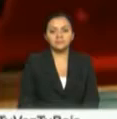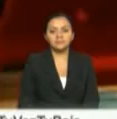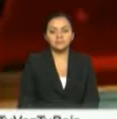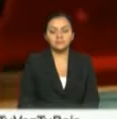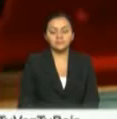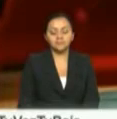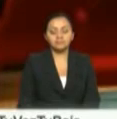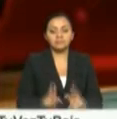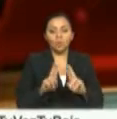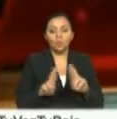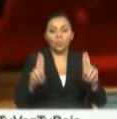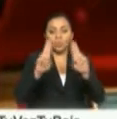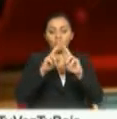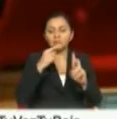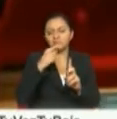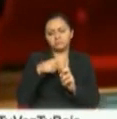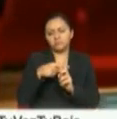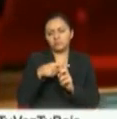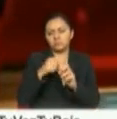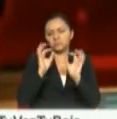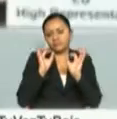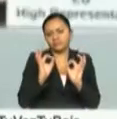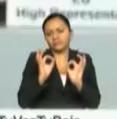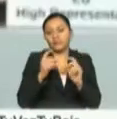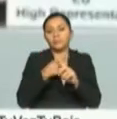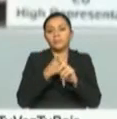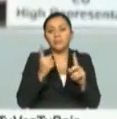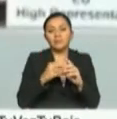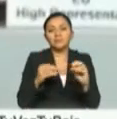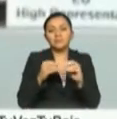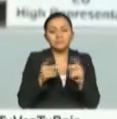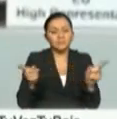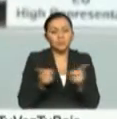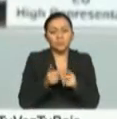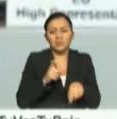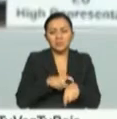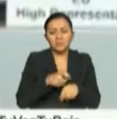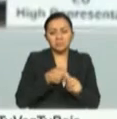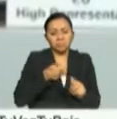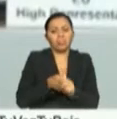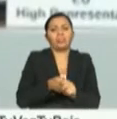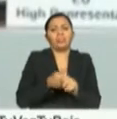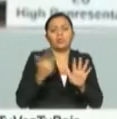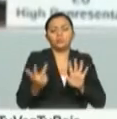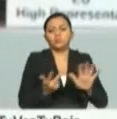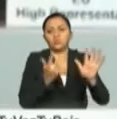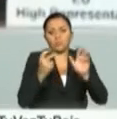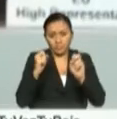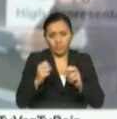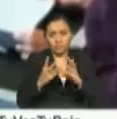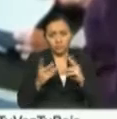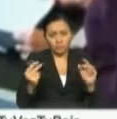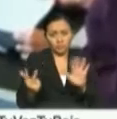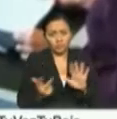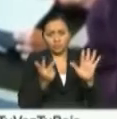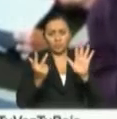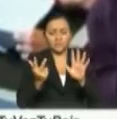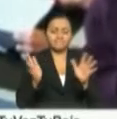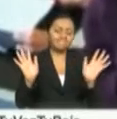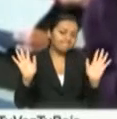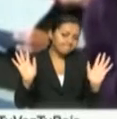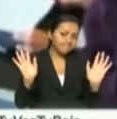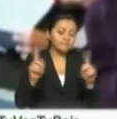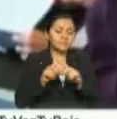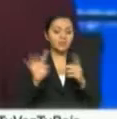La ONU ha calificado de positivo el alto el fuego, pero demasiado corto como para que se pueda socorrer a la población sitiada. La